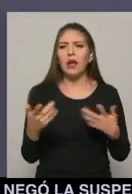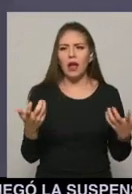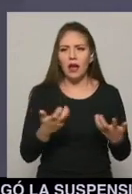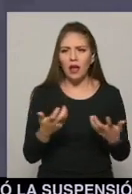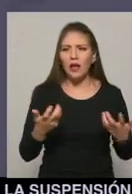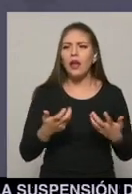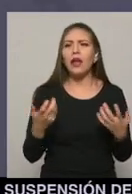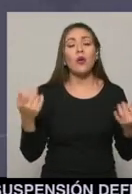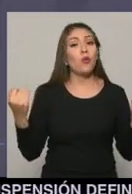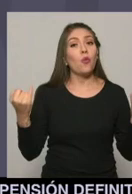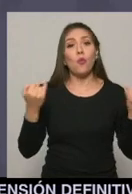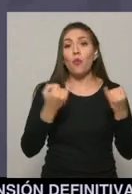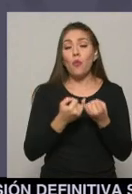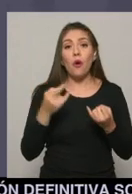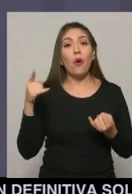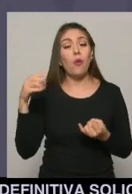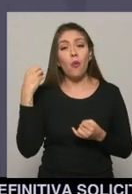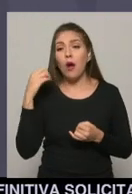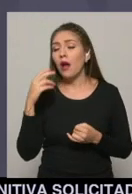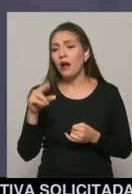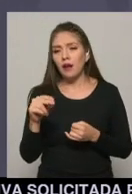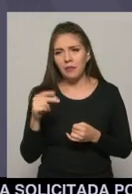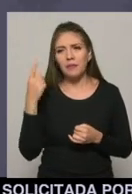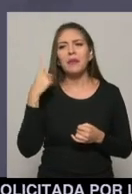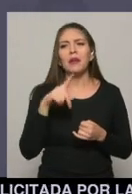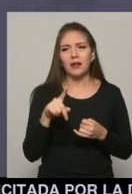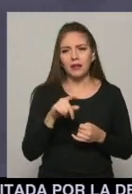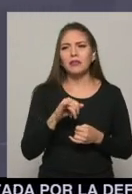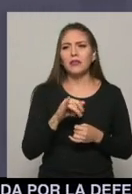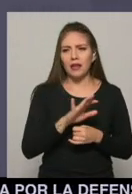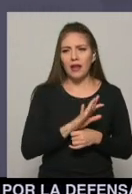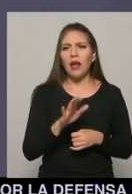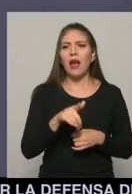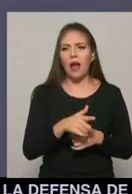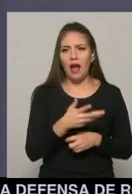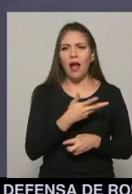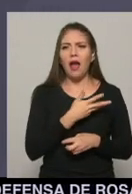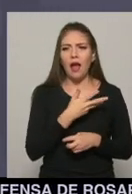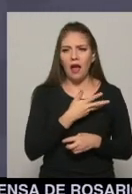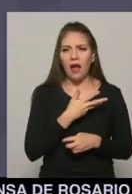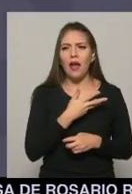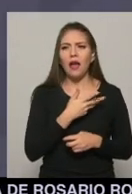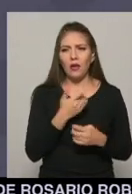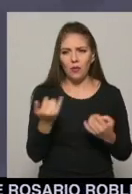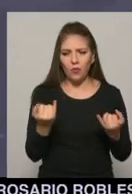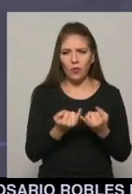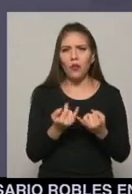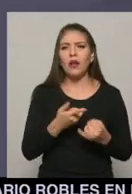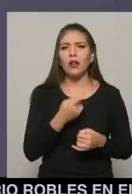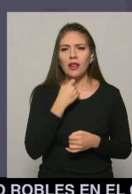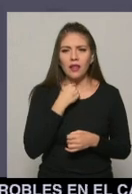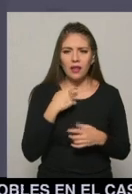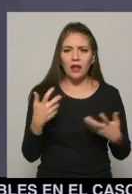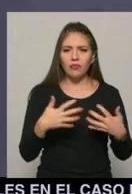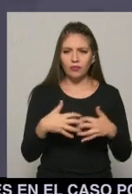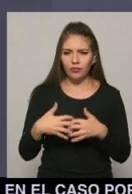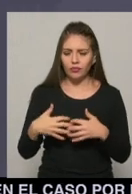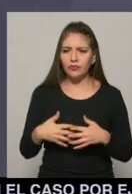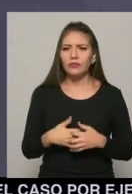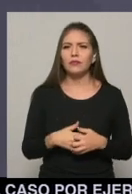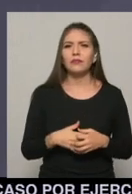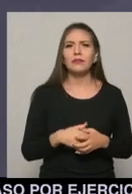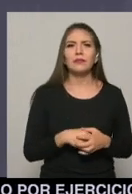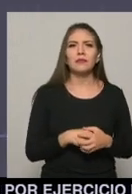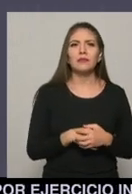Obviamente no igual que Oaxaca y demás, pero sí ya hay tequileros también. Oye, Gabriela,